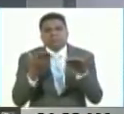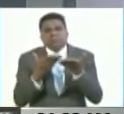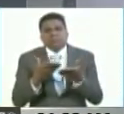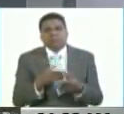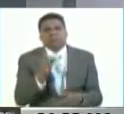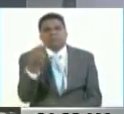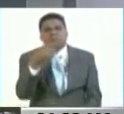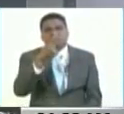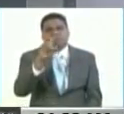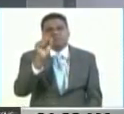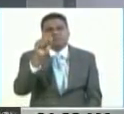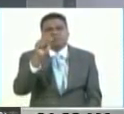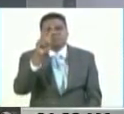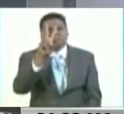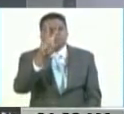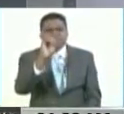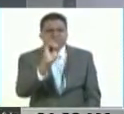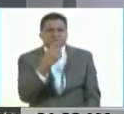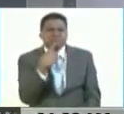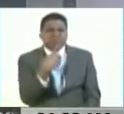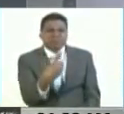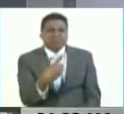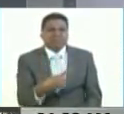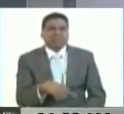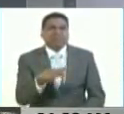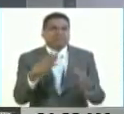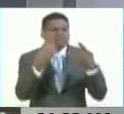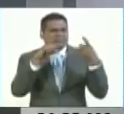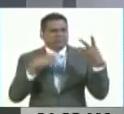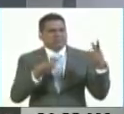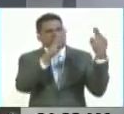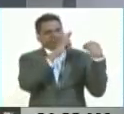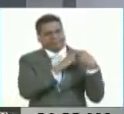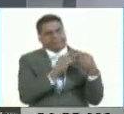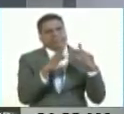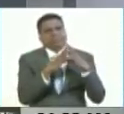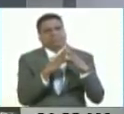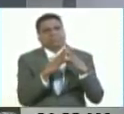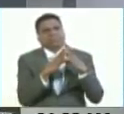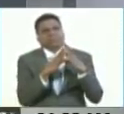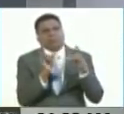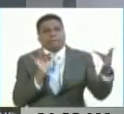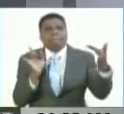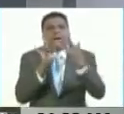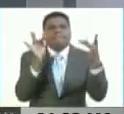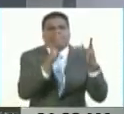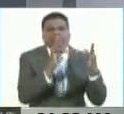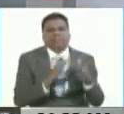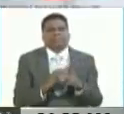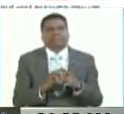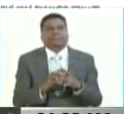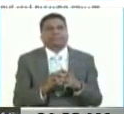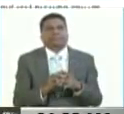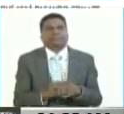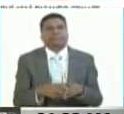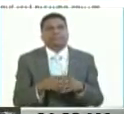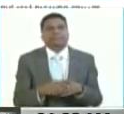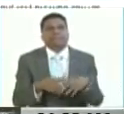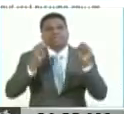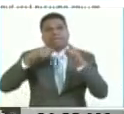González López, que se pronunció sobre la aprehensión de los diferentes responsables en el ataque cibernético ligado al consorcio Credicard, que dejó,